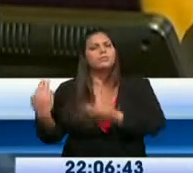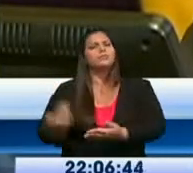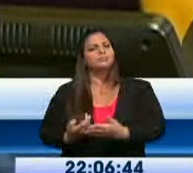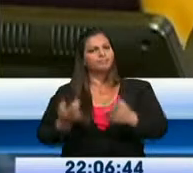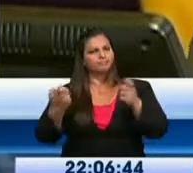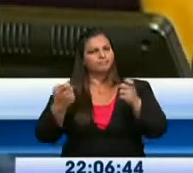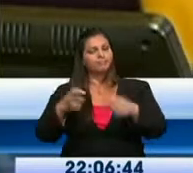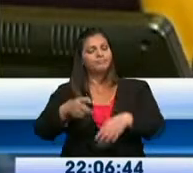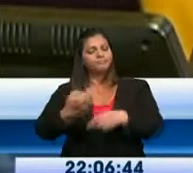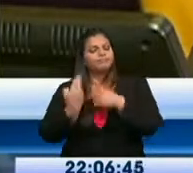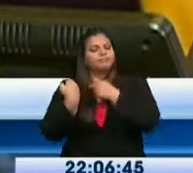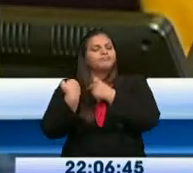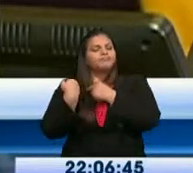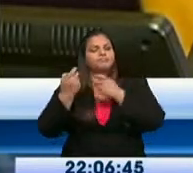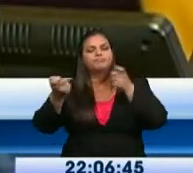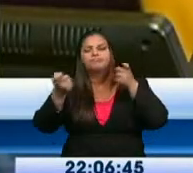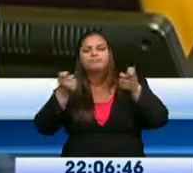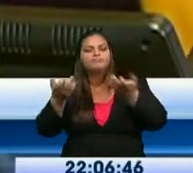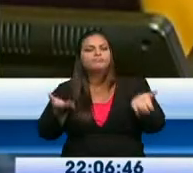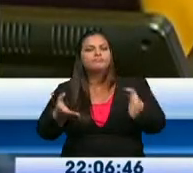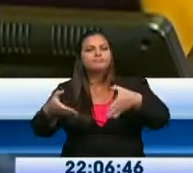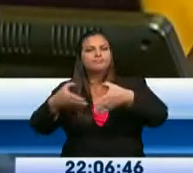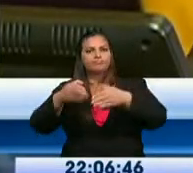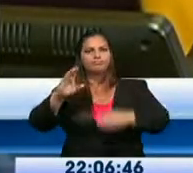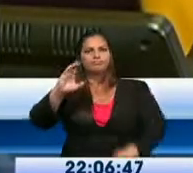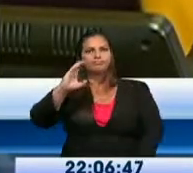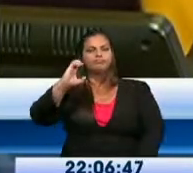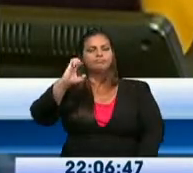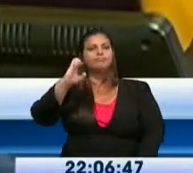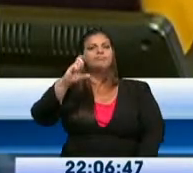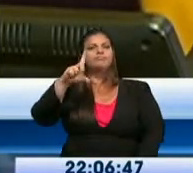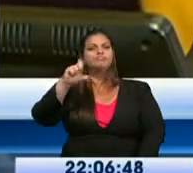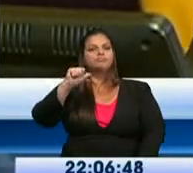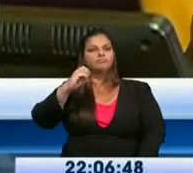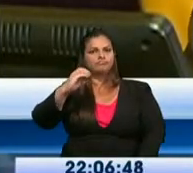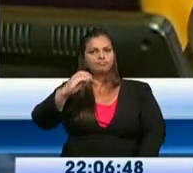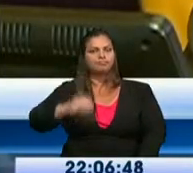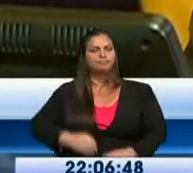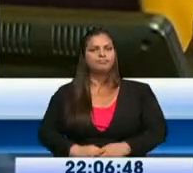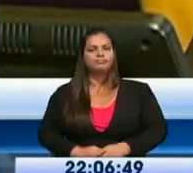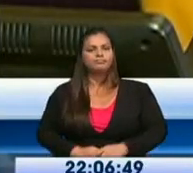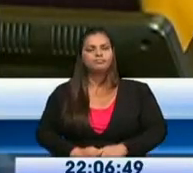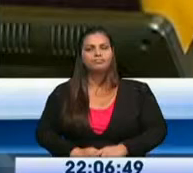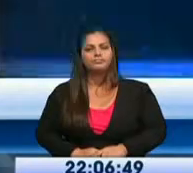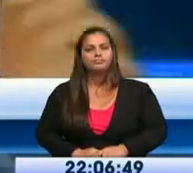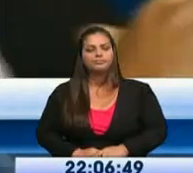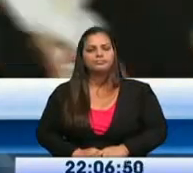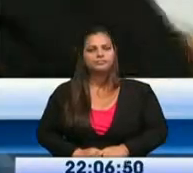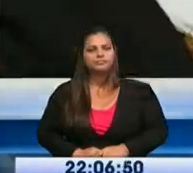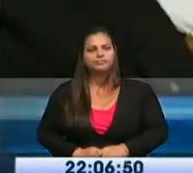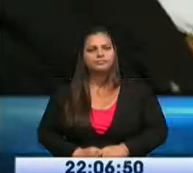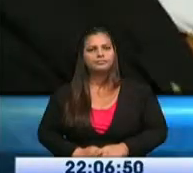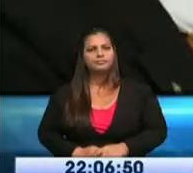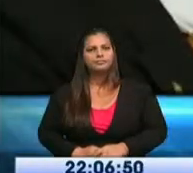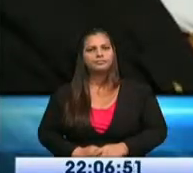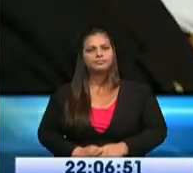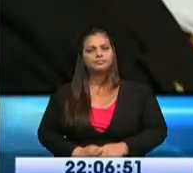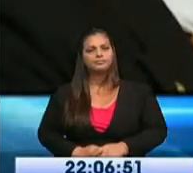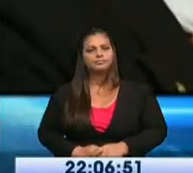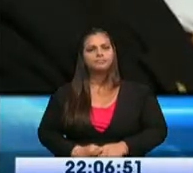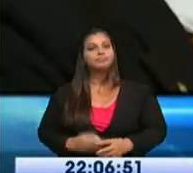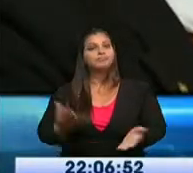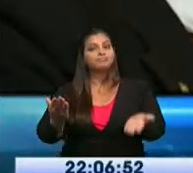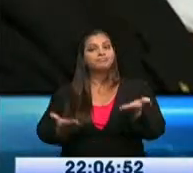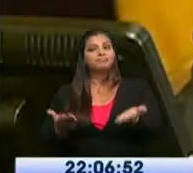CELAC. En esto hemos estado trabajando con Uruguay, que tiene la presidencia de UNASUR, y con el presidente Tabaré Vázquez, ¿no? Posible erupción